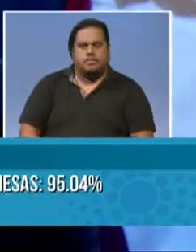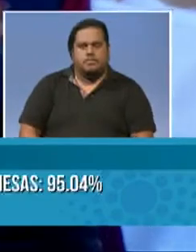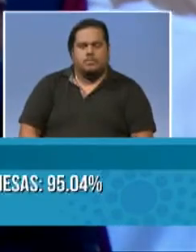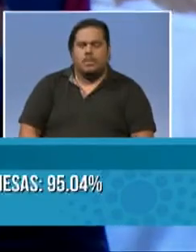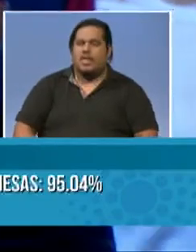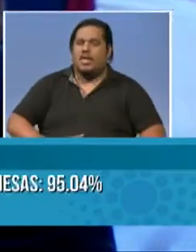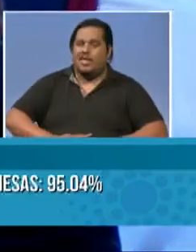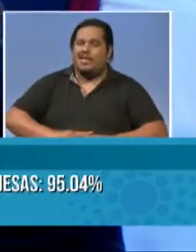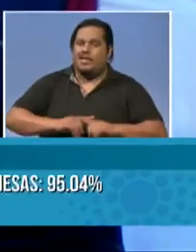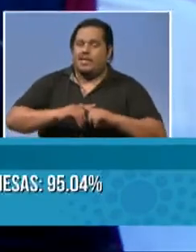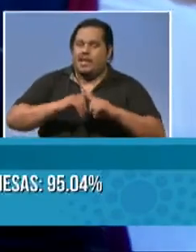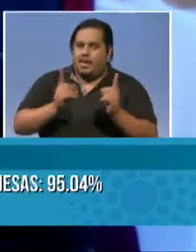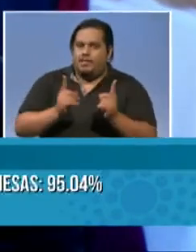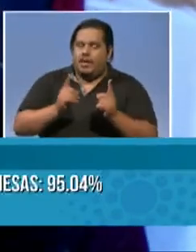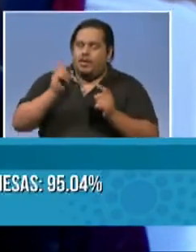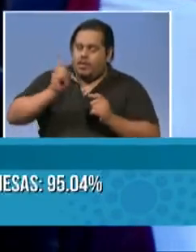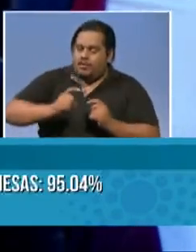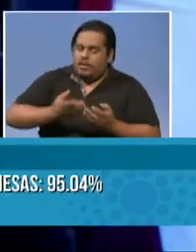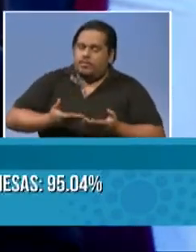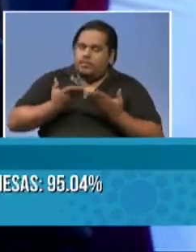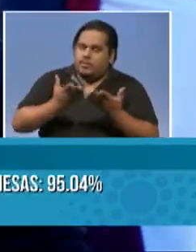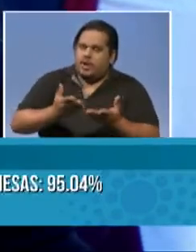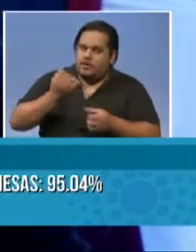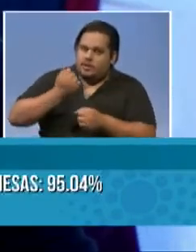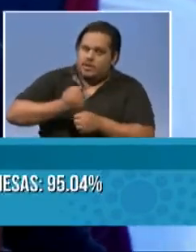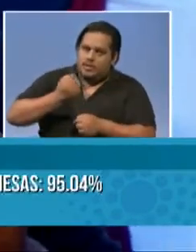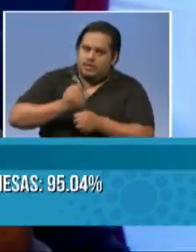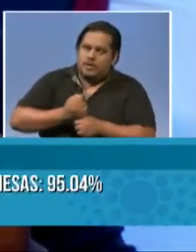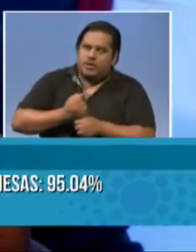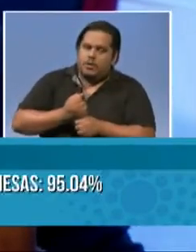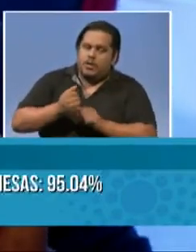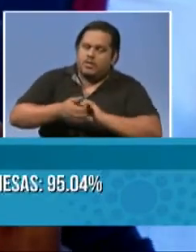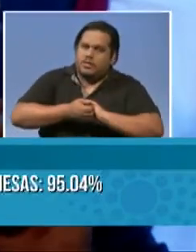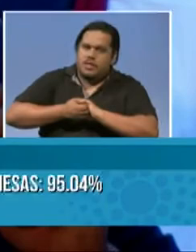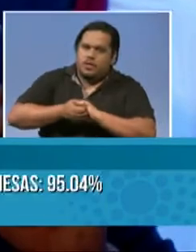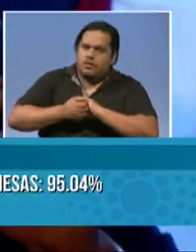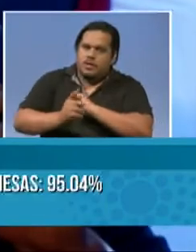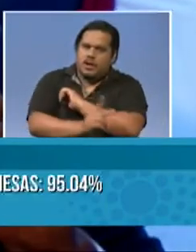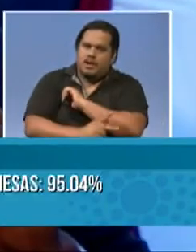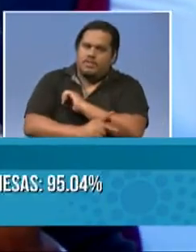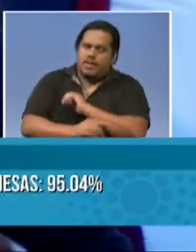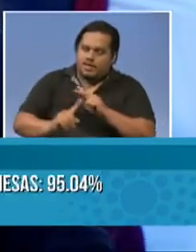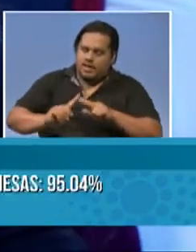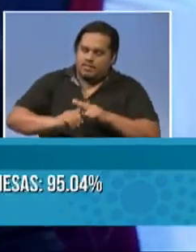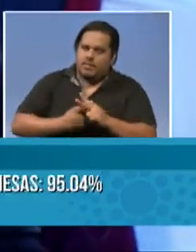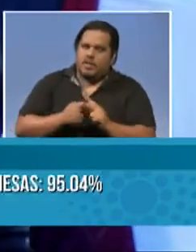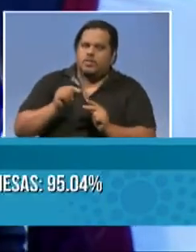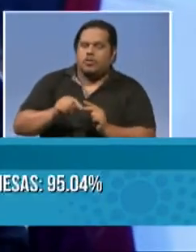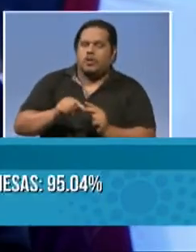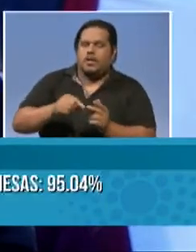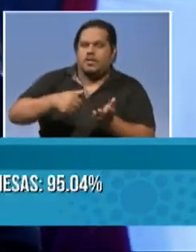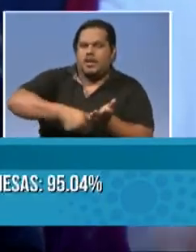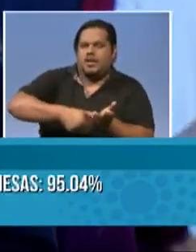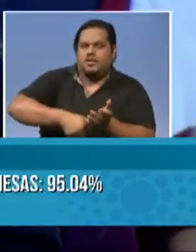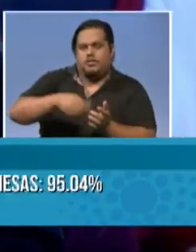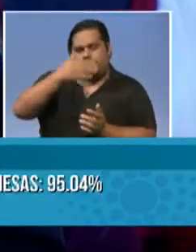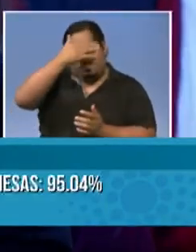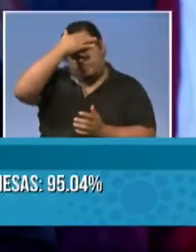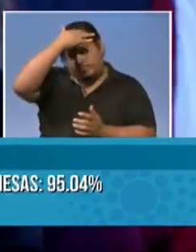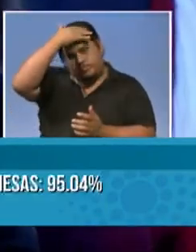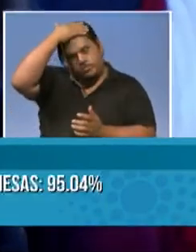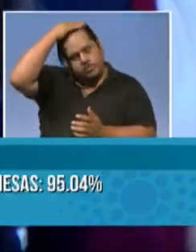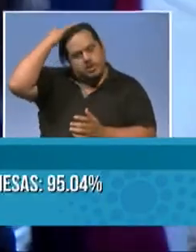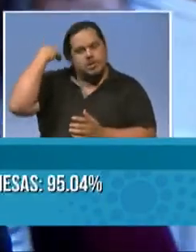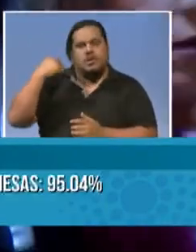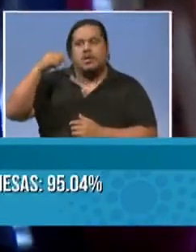Pero debemos darnos a la tarea de unir al país a partir de esta elección. Y hoy, si